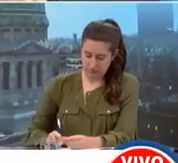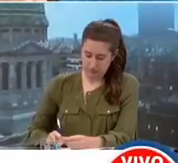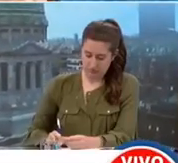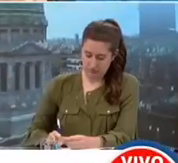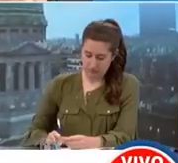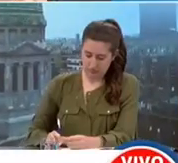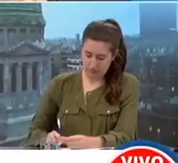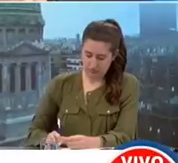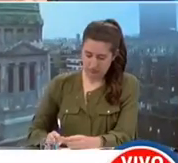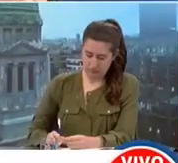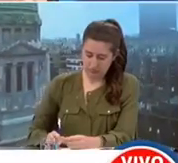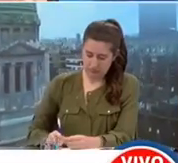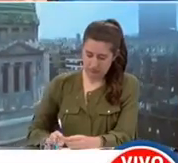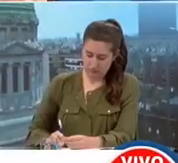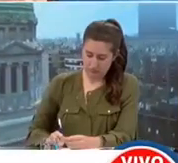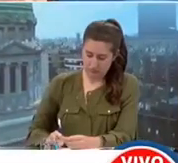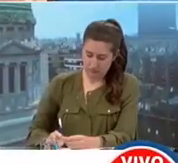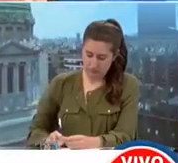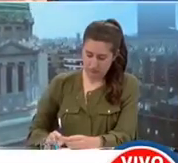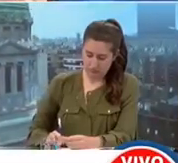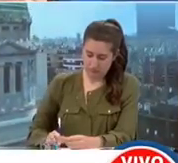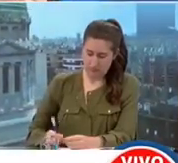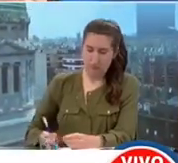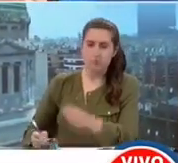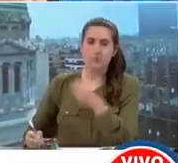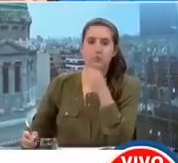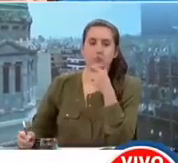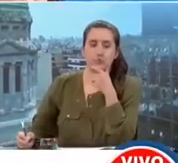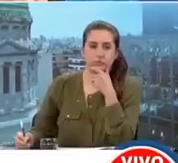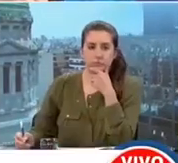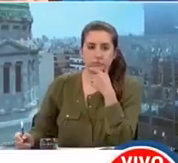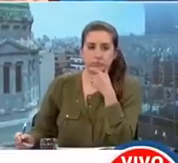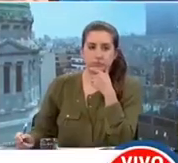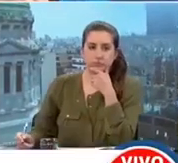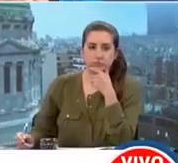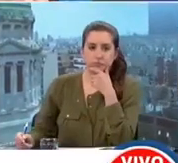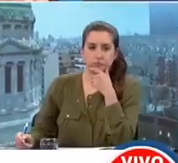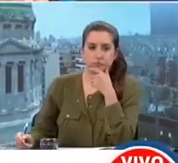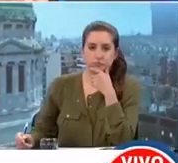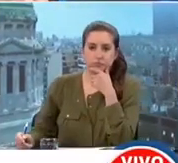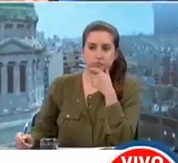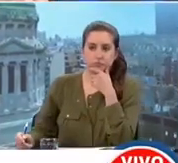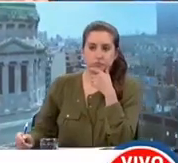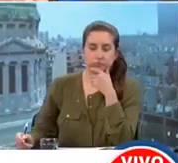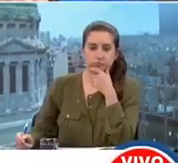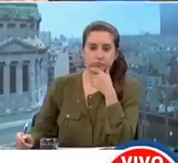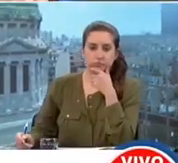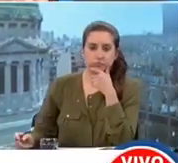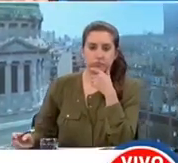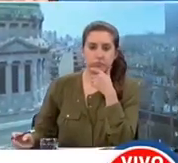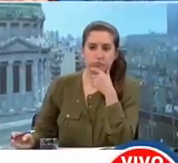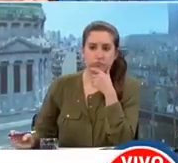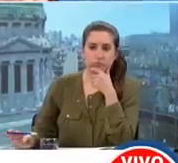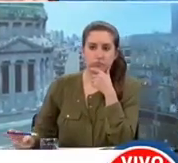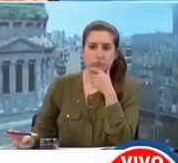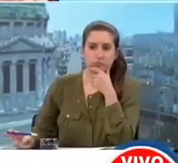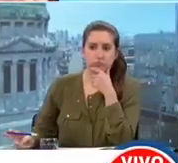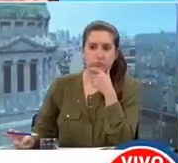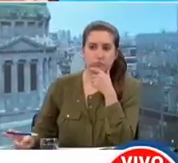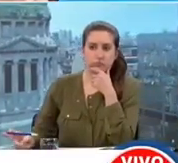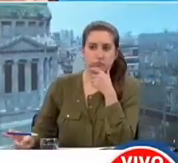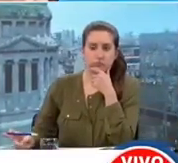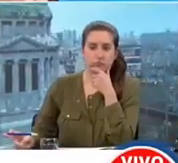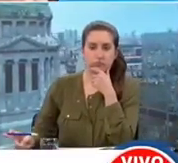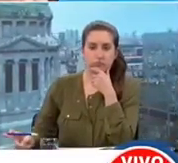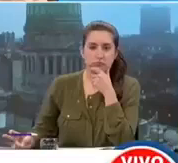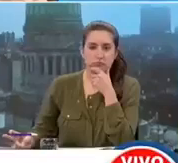y en este momento de pandemia que ha generado tantas secuelas en lo económico, en lo social,